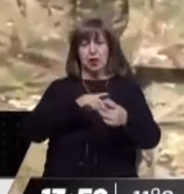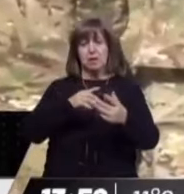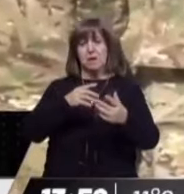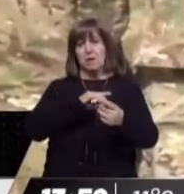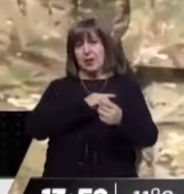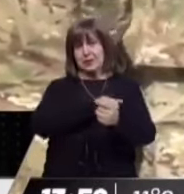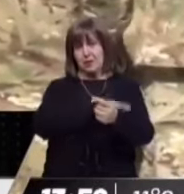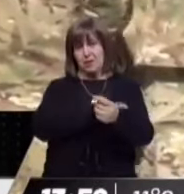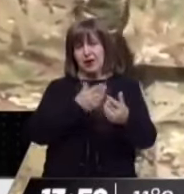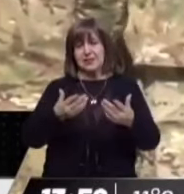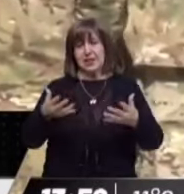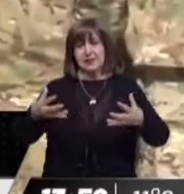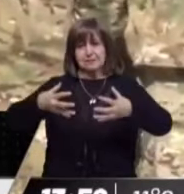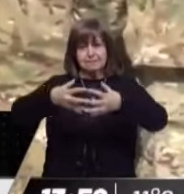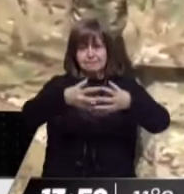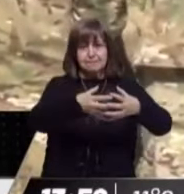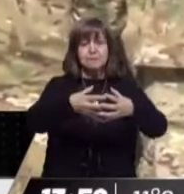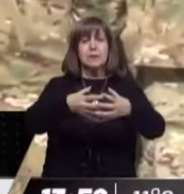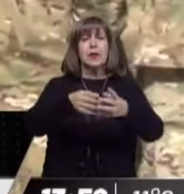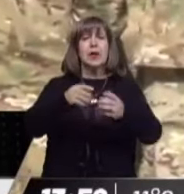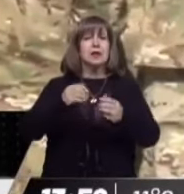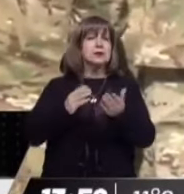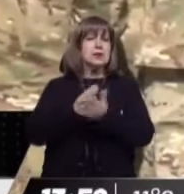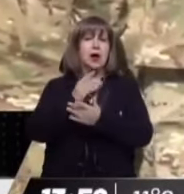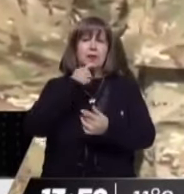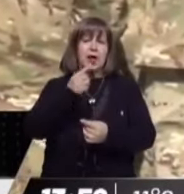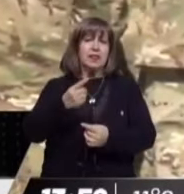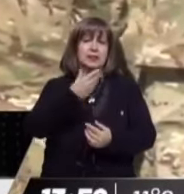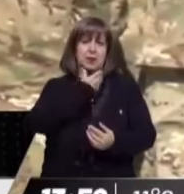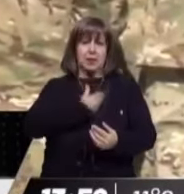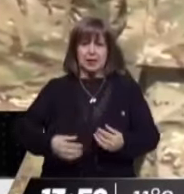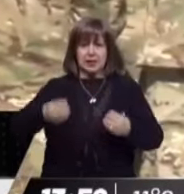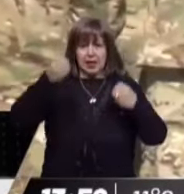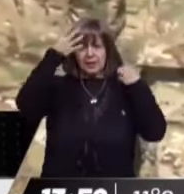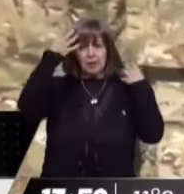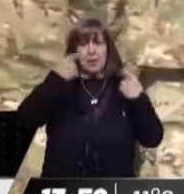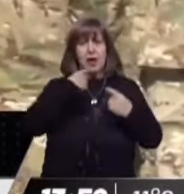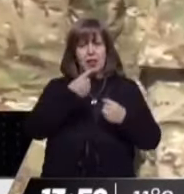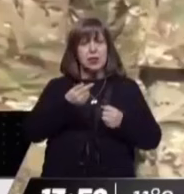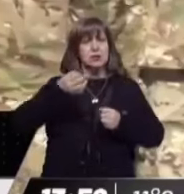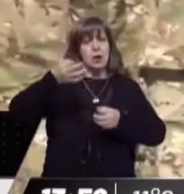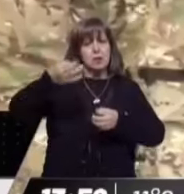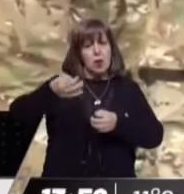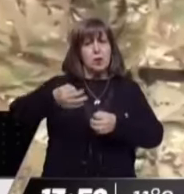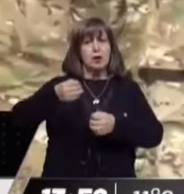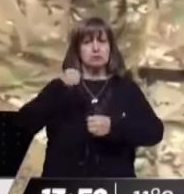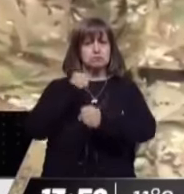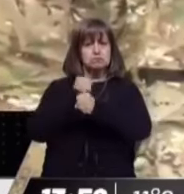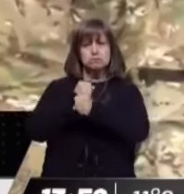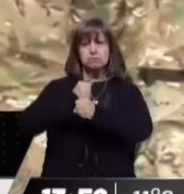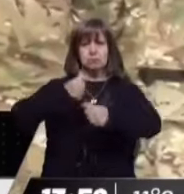en toda oportunidad no deja de destacar y de reivindicar.